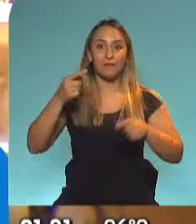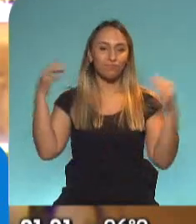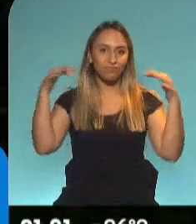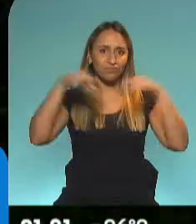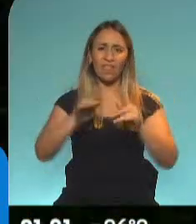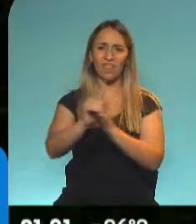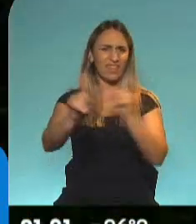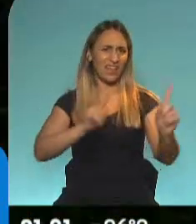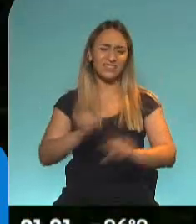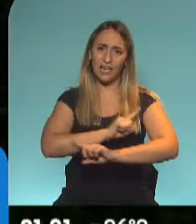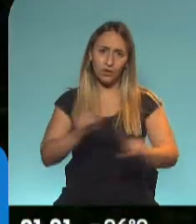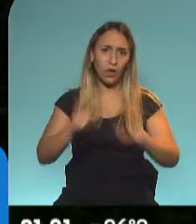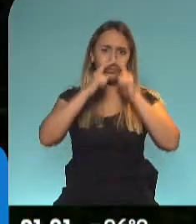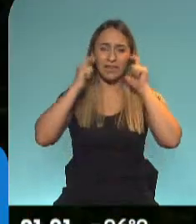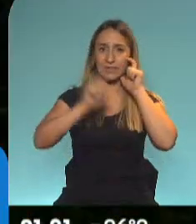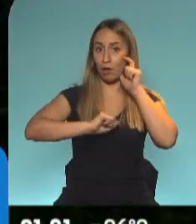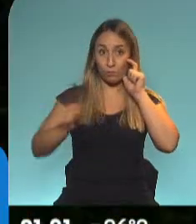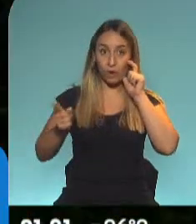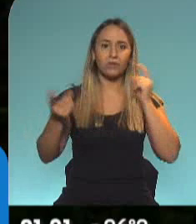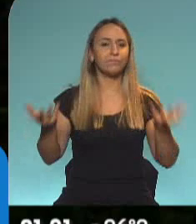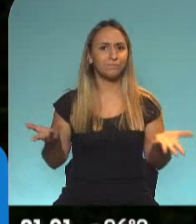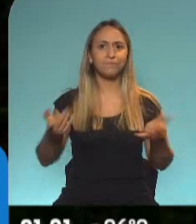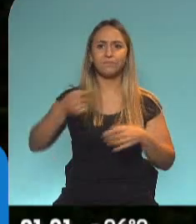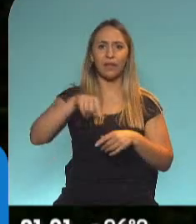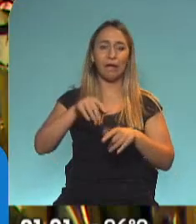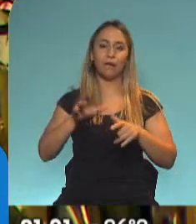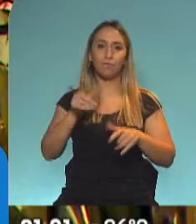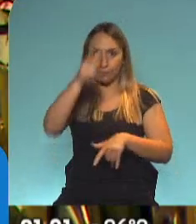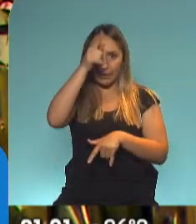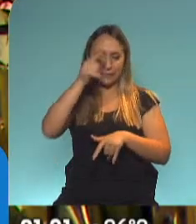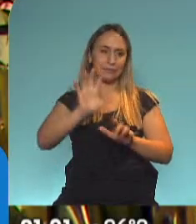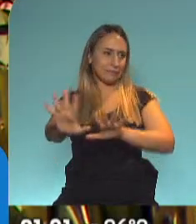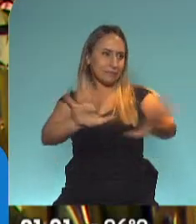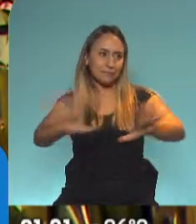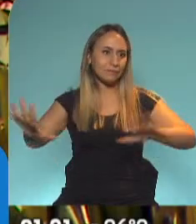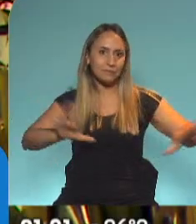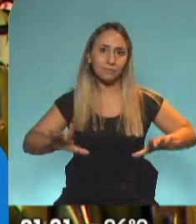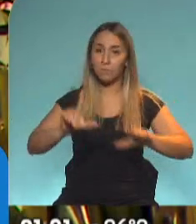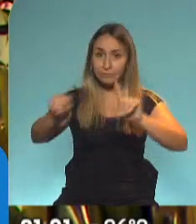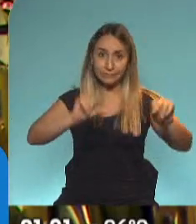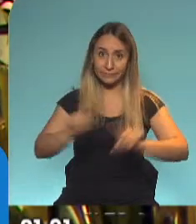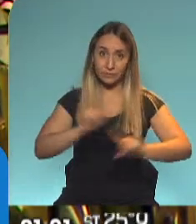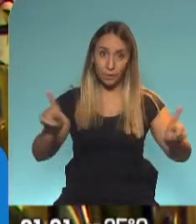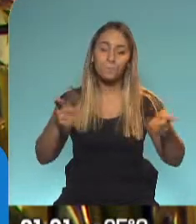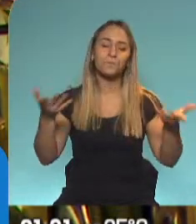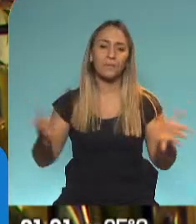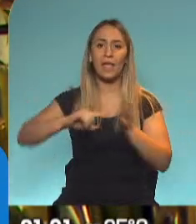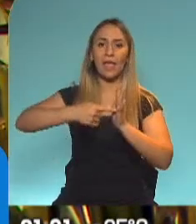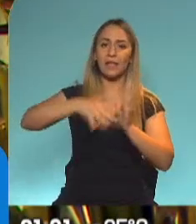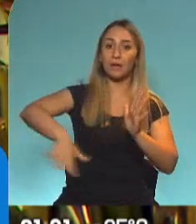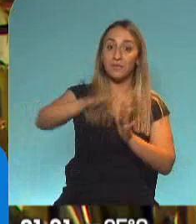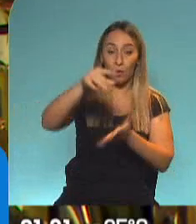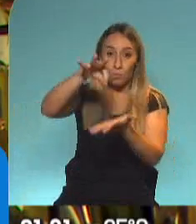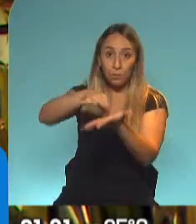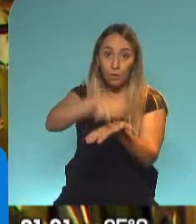social ni tapabocas y apenas pudieron ser dispersados por las fuerzas de seguridad. En la ciudad de Buenos Aires, uno de los epicentros